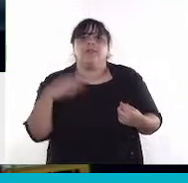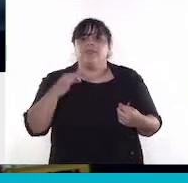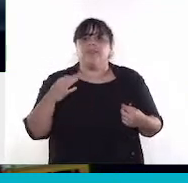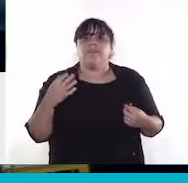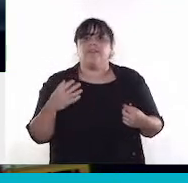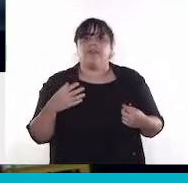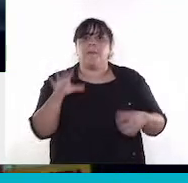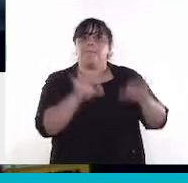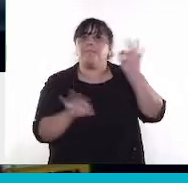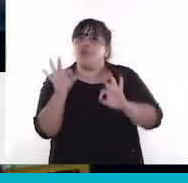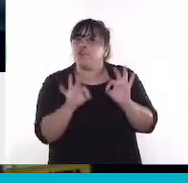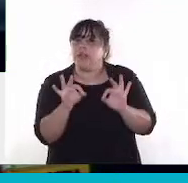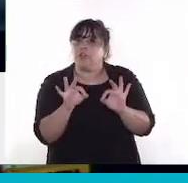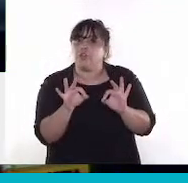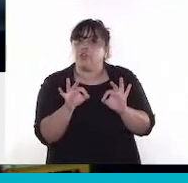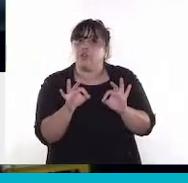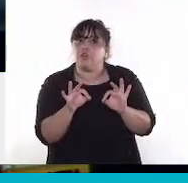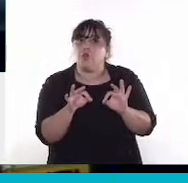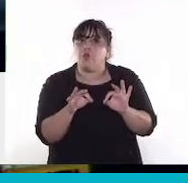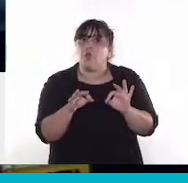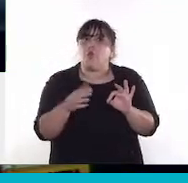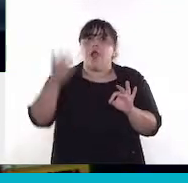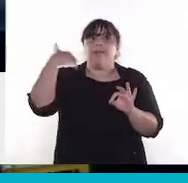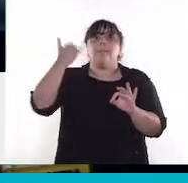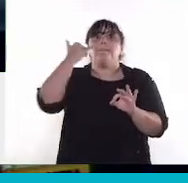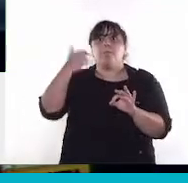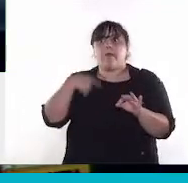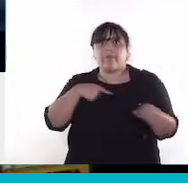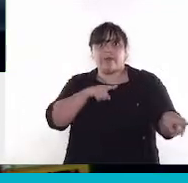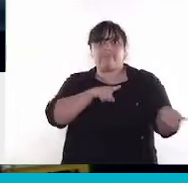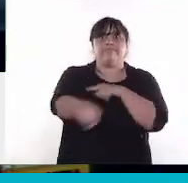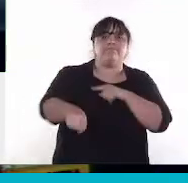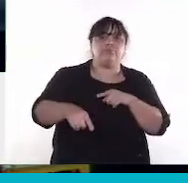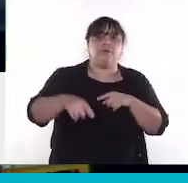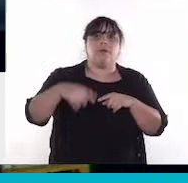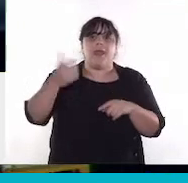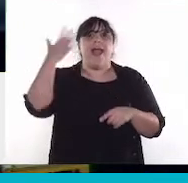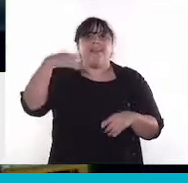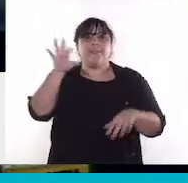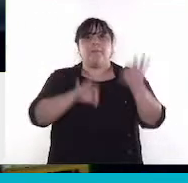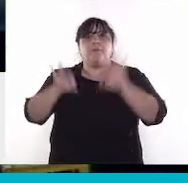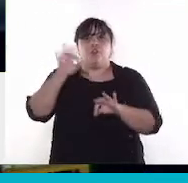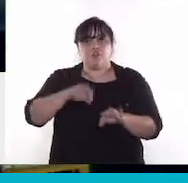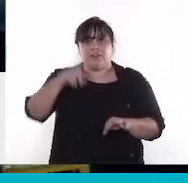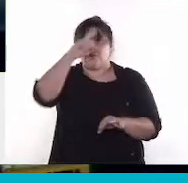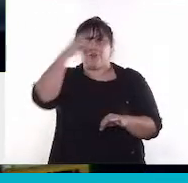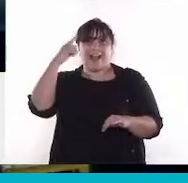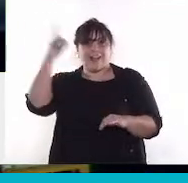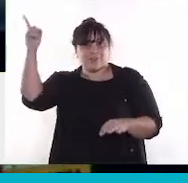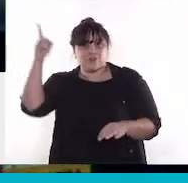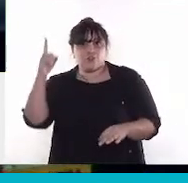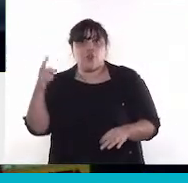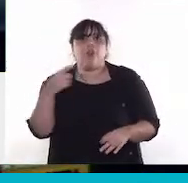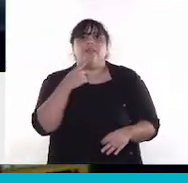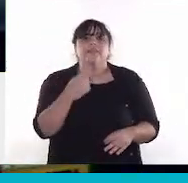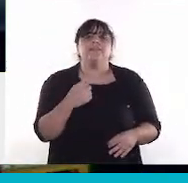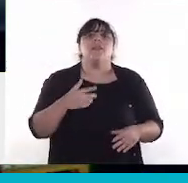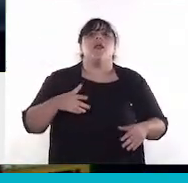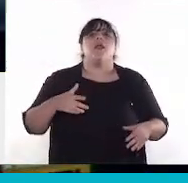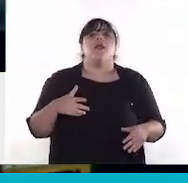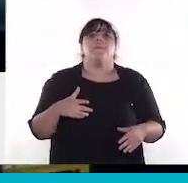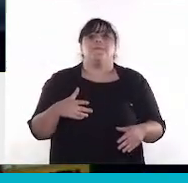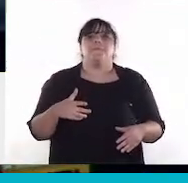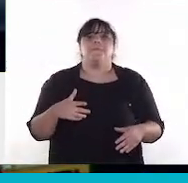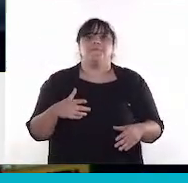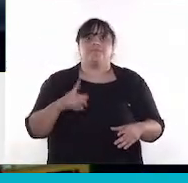ese proyecto grandioso que nos puede sacar de un gran problema que se presentó en el Senado de la Nación, que es que los fugadores